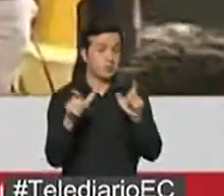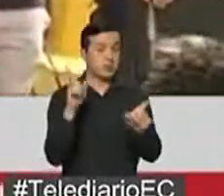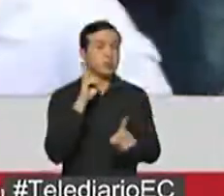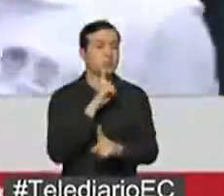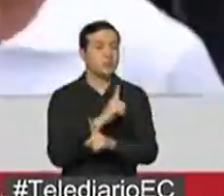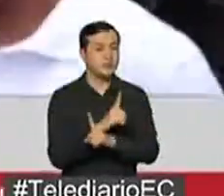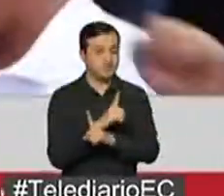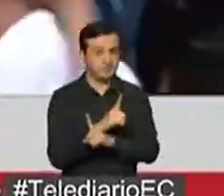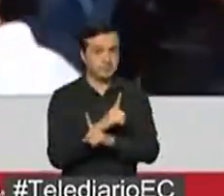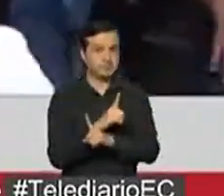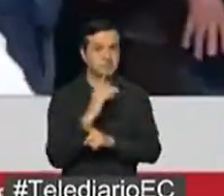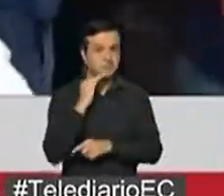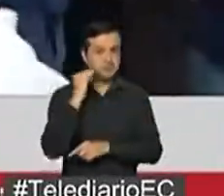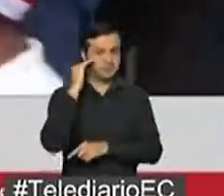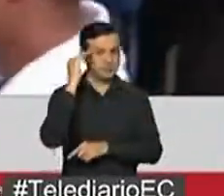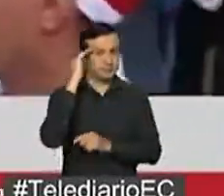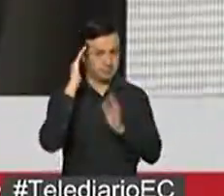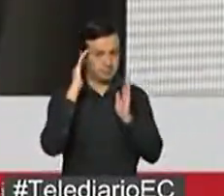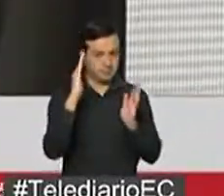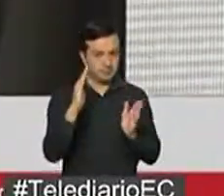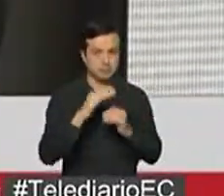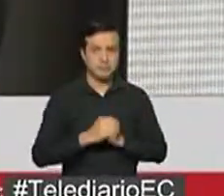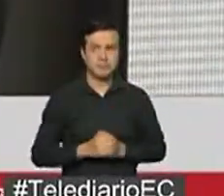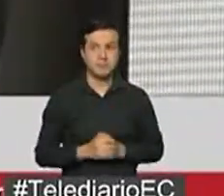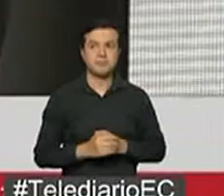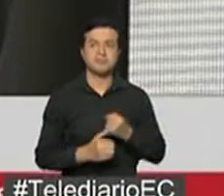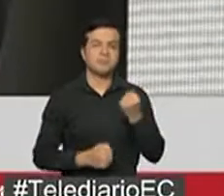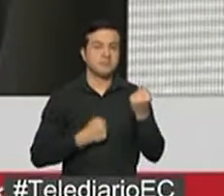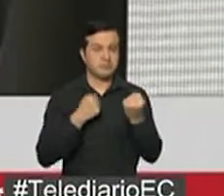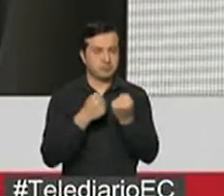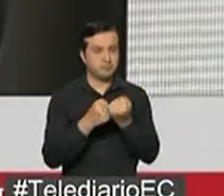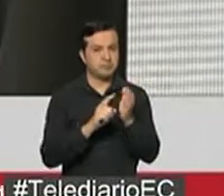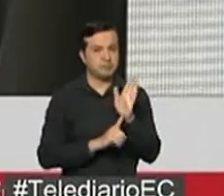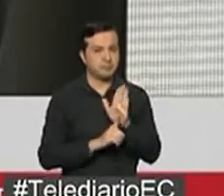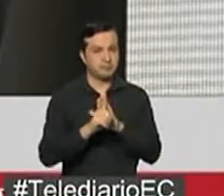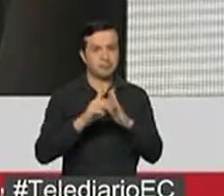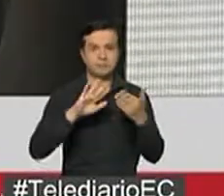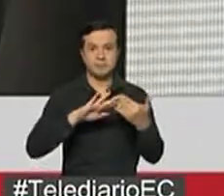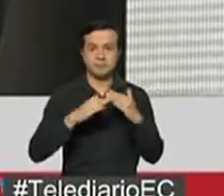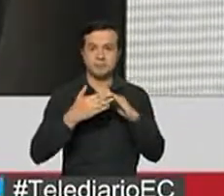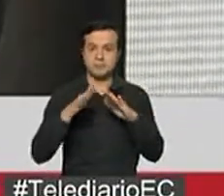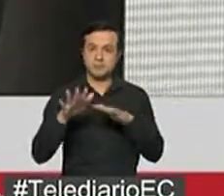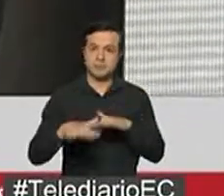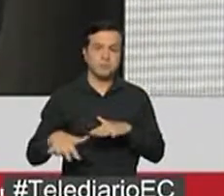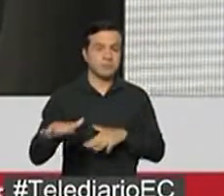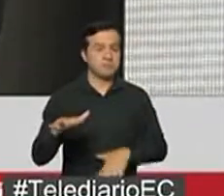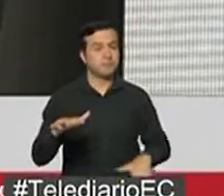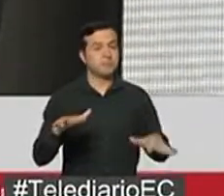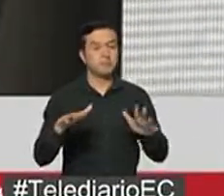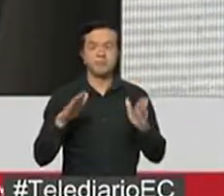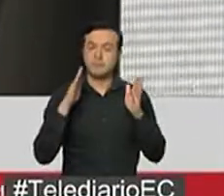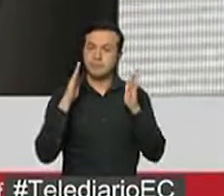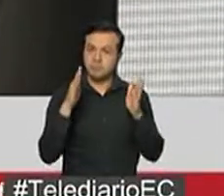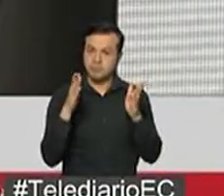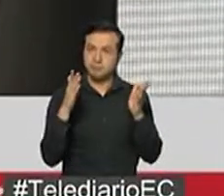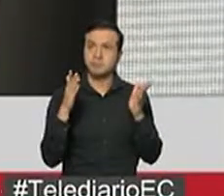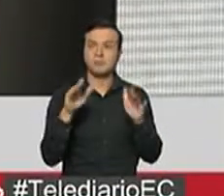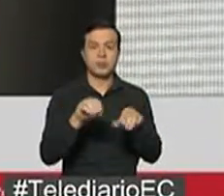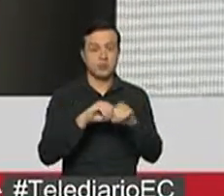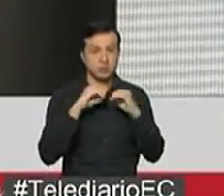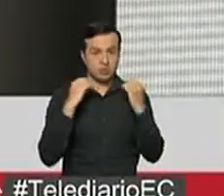discapacidad y adultos mayores hacemos el desarrollo de la comunidad local acompañando a las